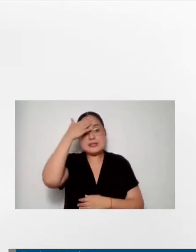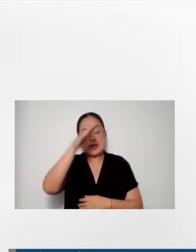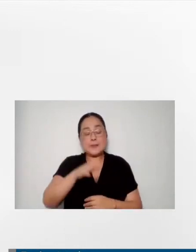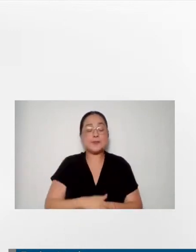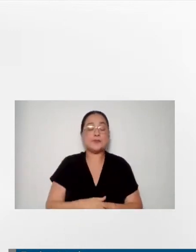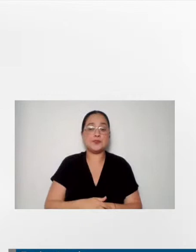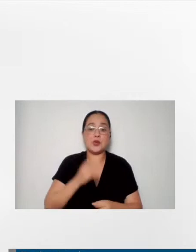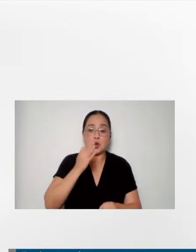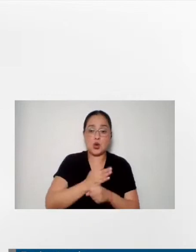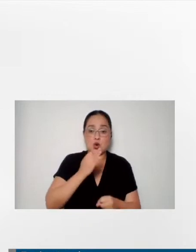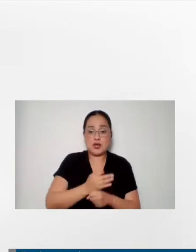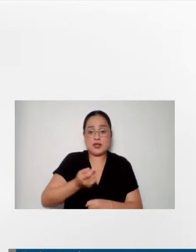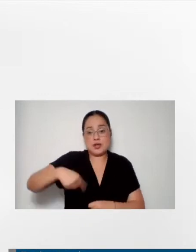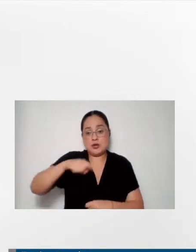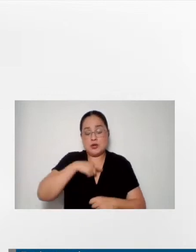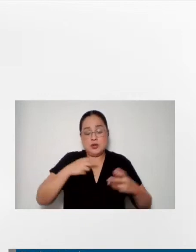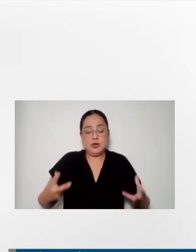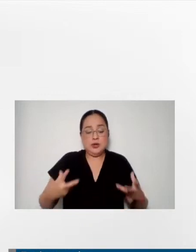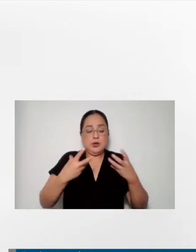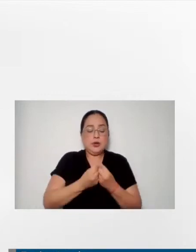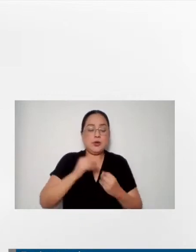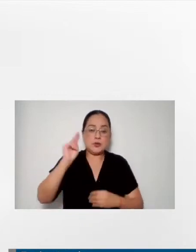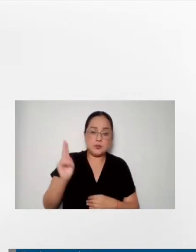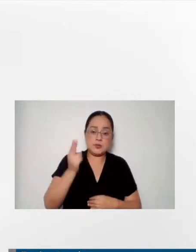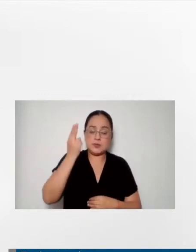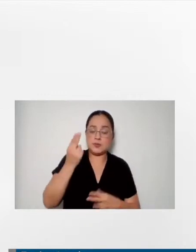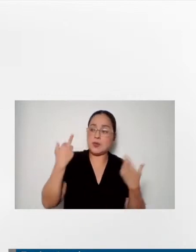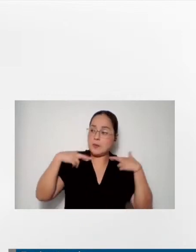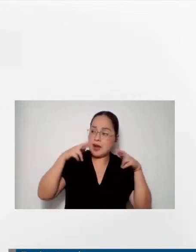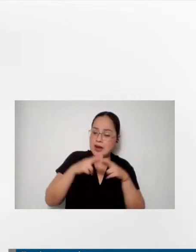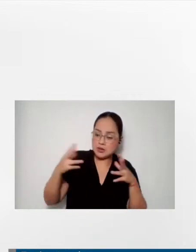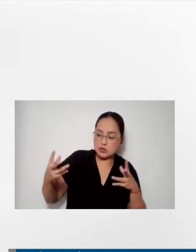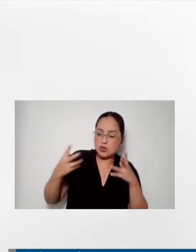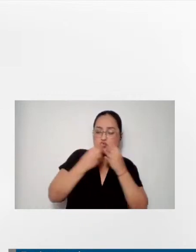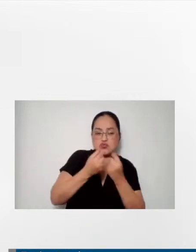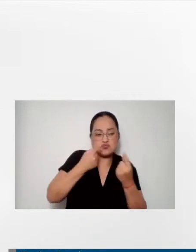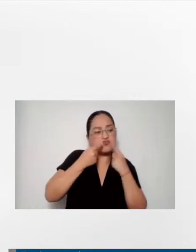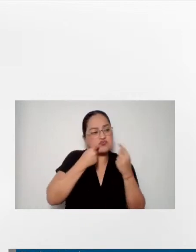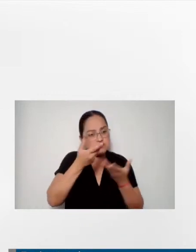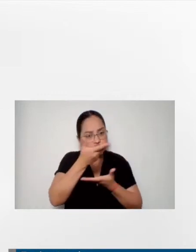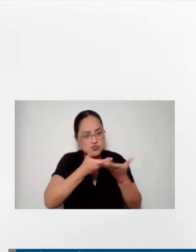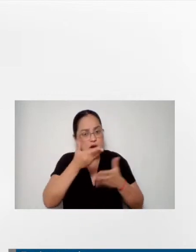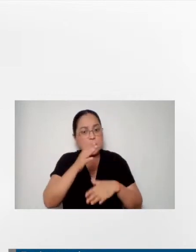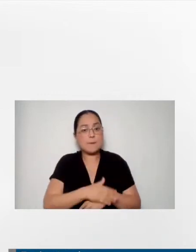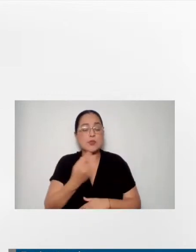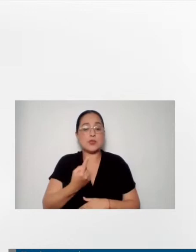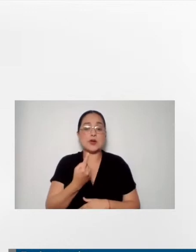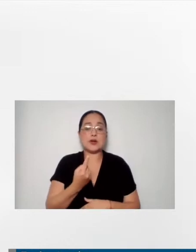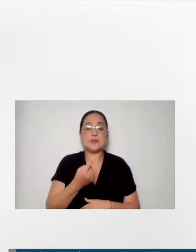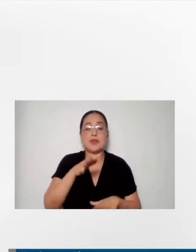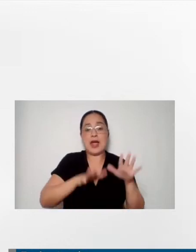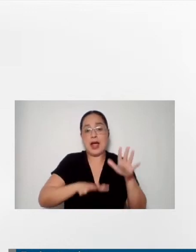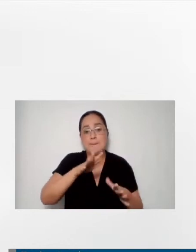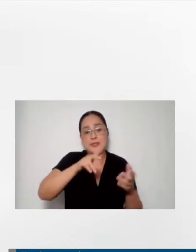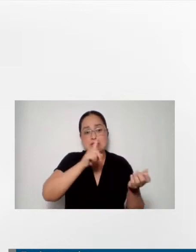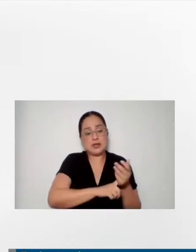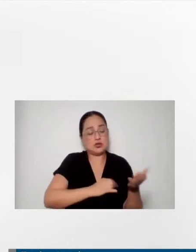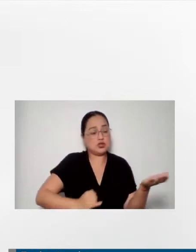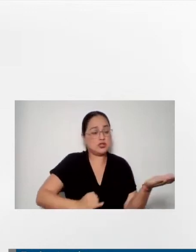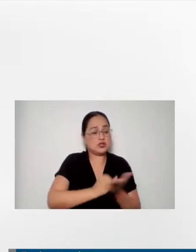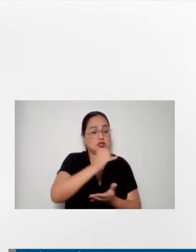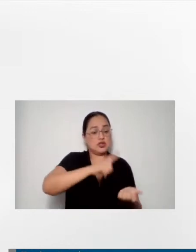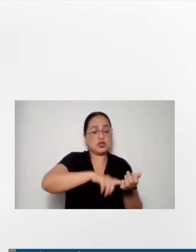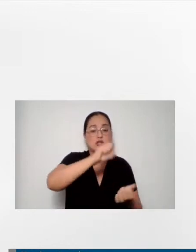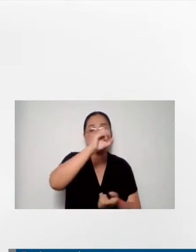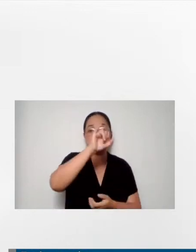diálogo con la academia, porque claro, a la jurisprudencia le falta ser criticada y también le